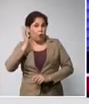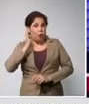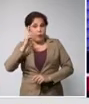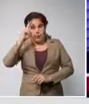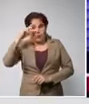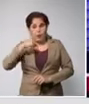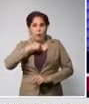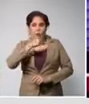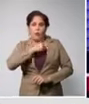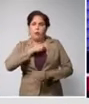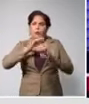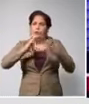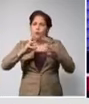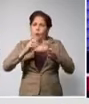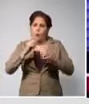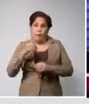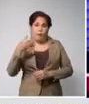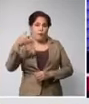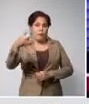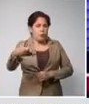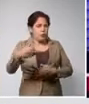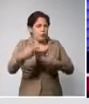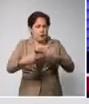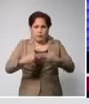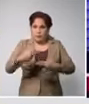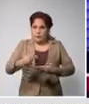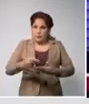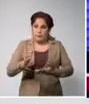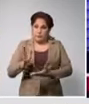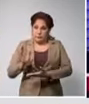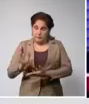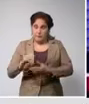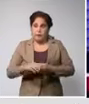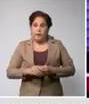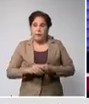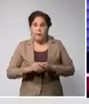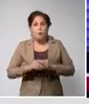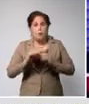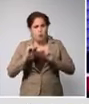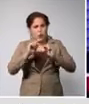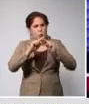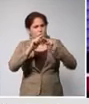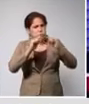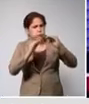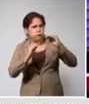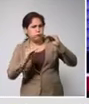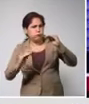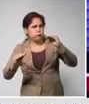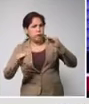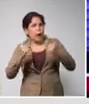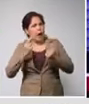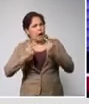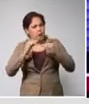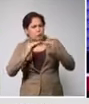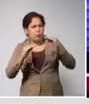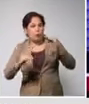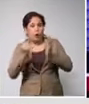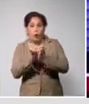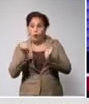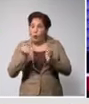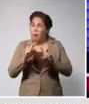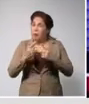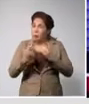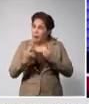los modelos de pronóstico para los próximos días. Desciende la curva de casos activos y de casos diarios confirmados, pero